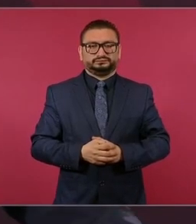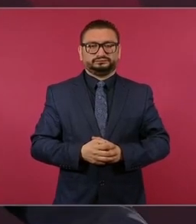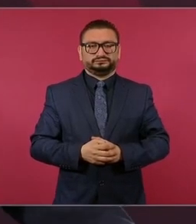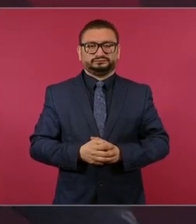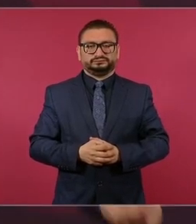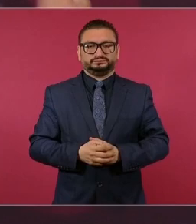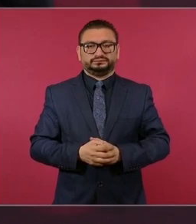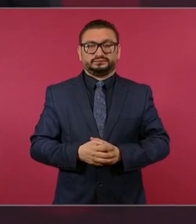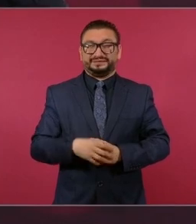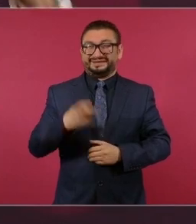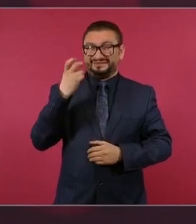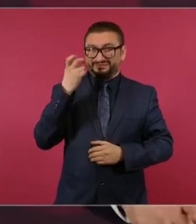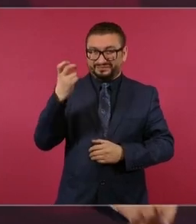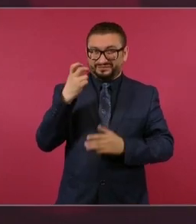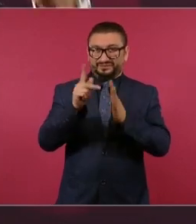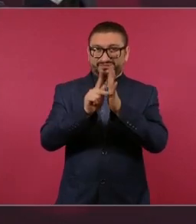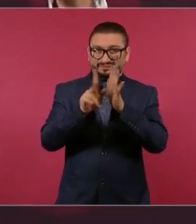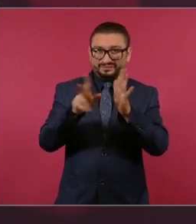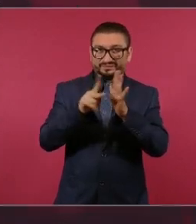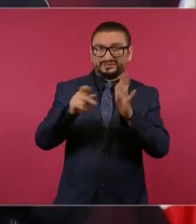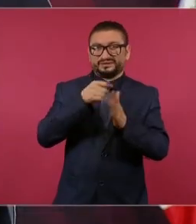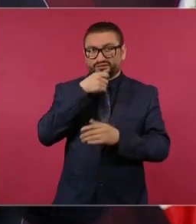Ese periodismo